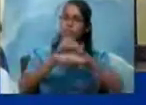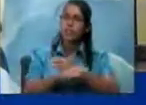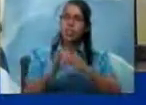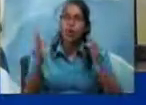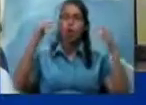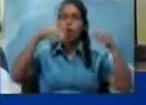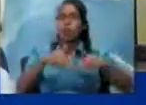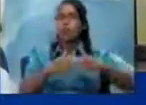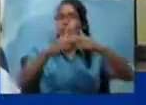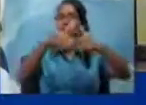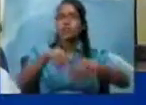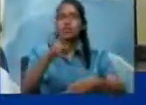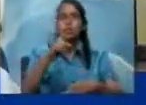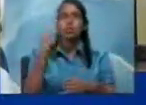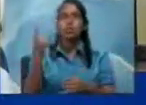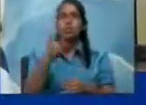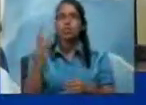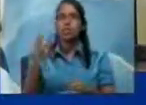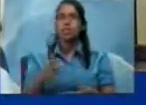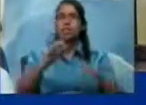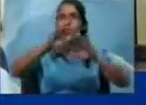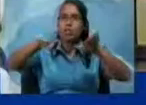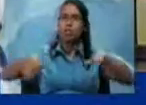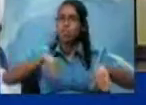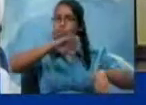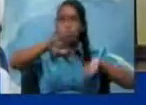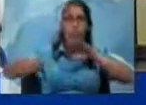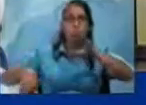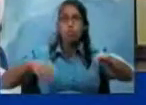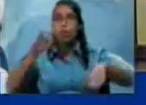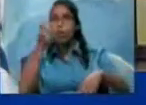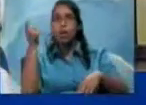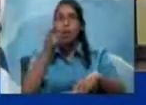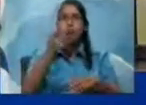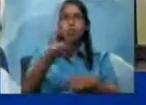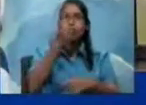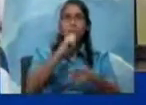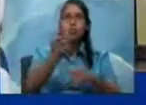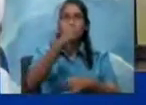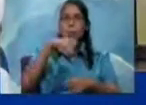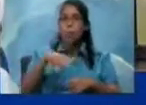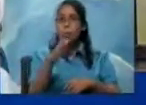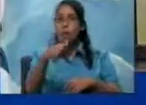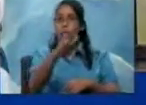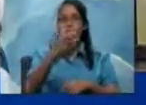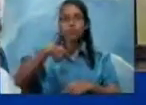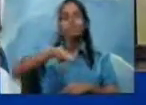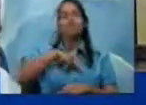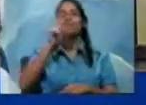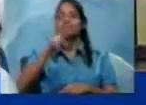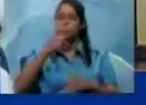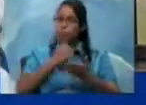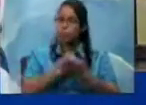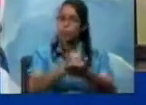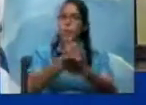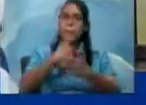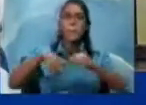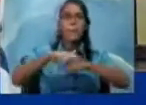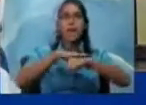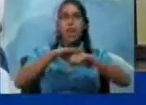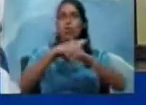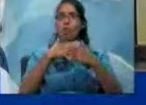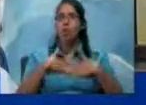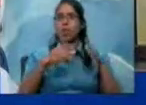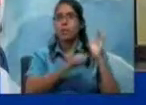barquito tú solo remando tú solo zumbando las redes nosotros te vamos a ayudar hermano Pedro Perdóname